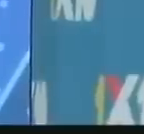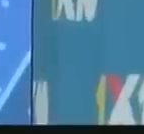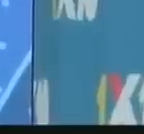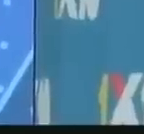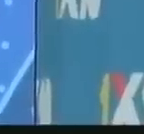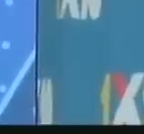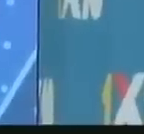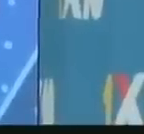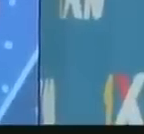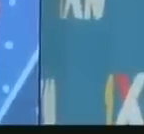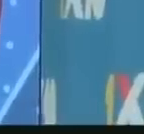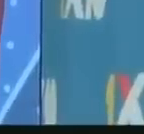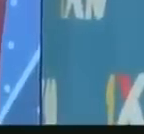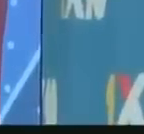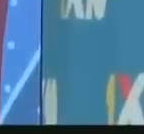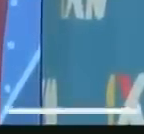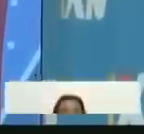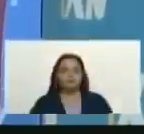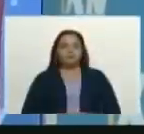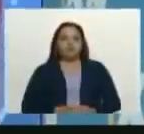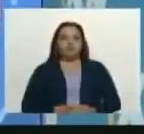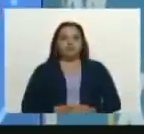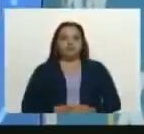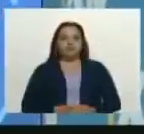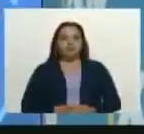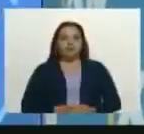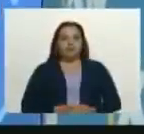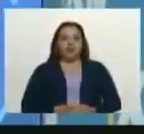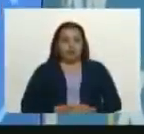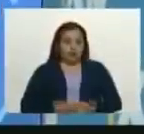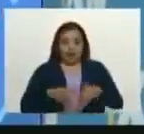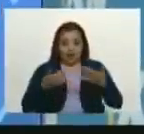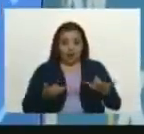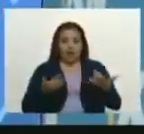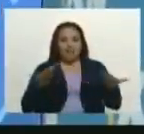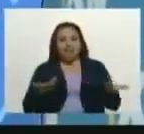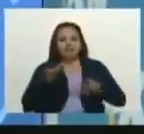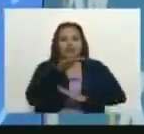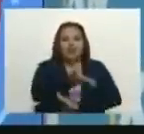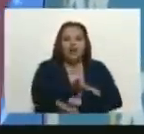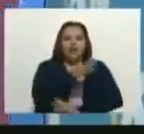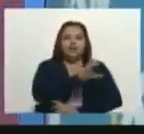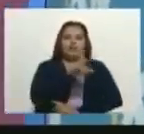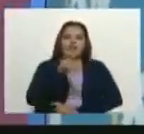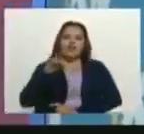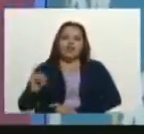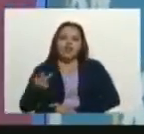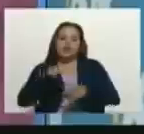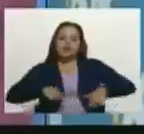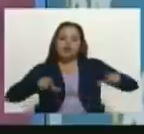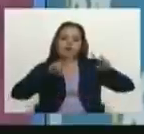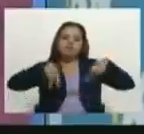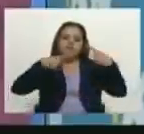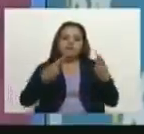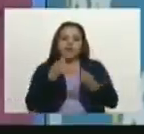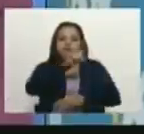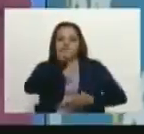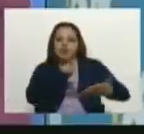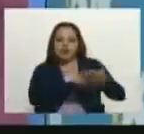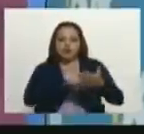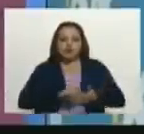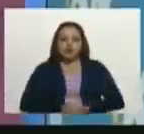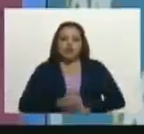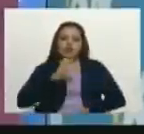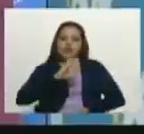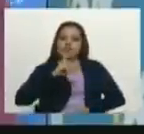de diagnóstico integral y una sala de rehabilitación integral. La gente debe saberlo. Los centros de